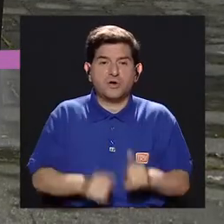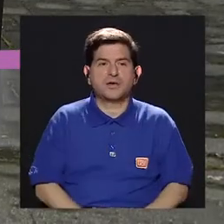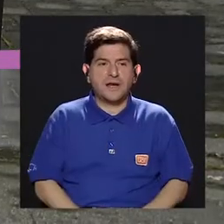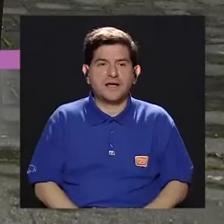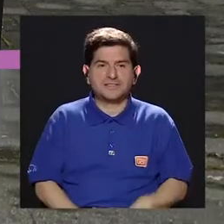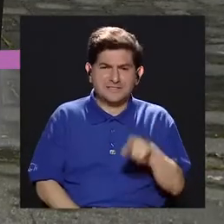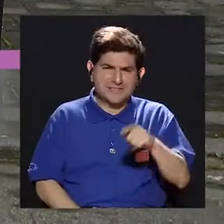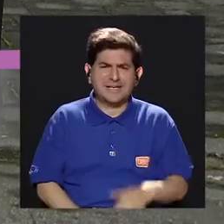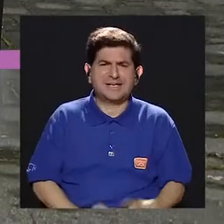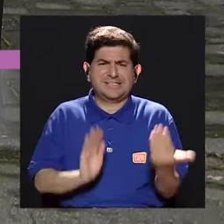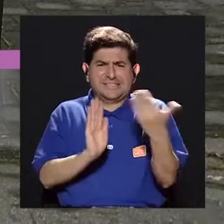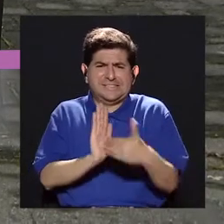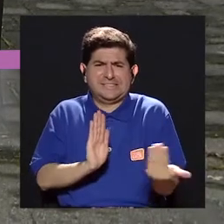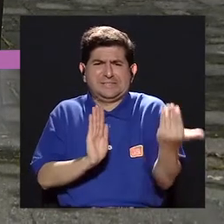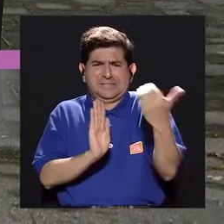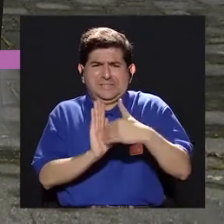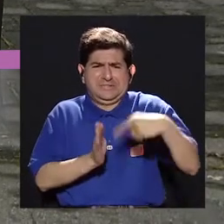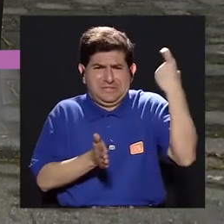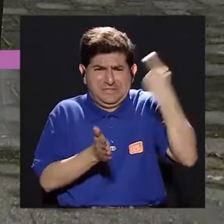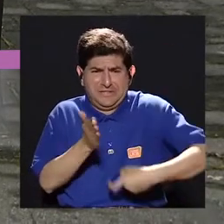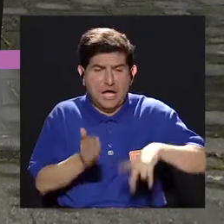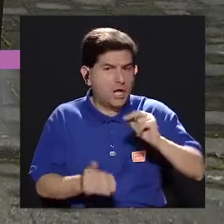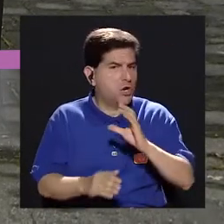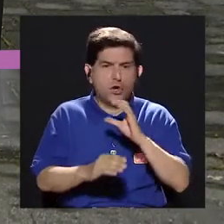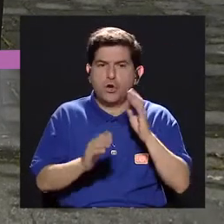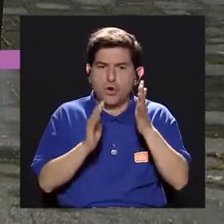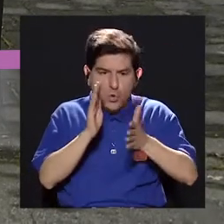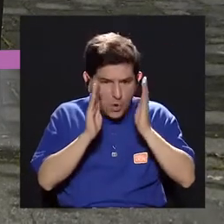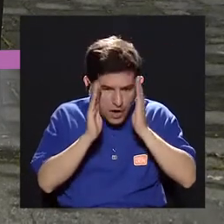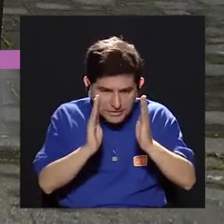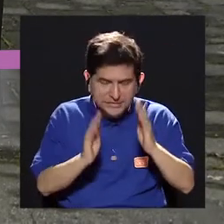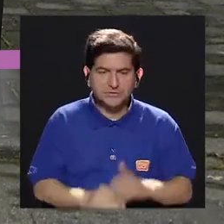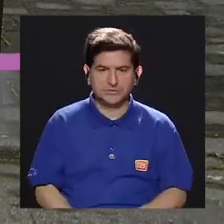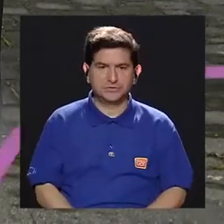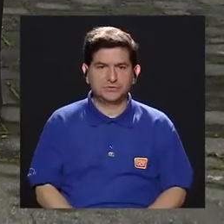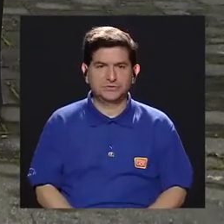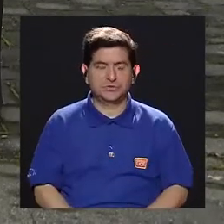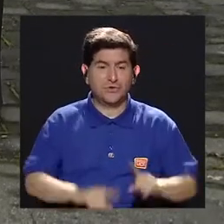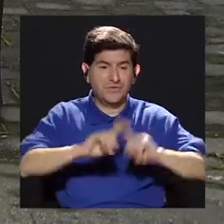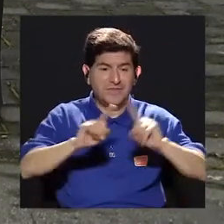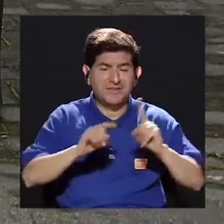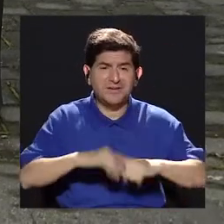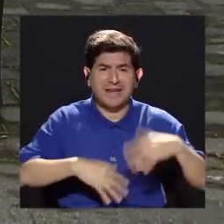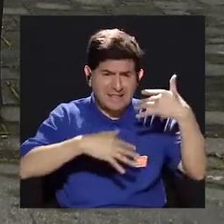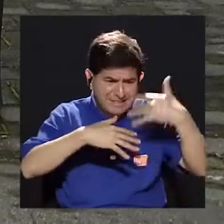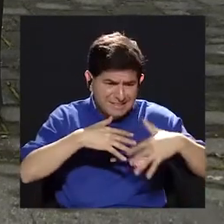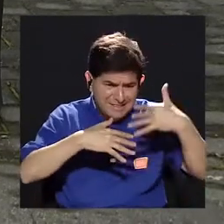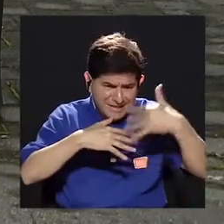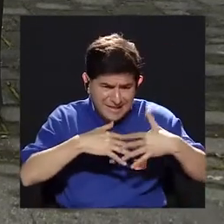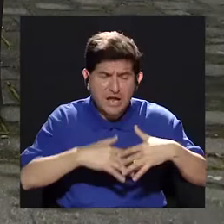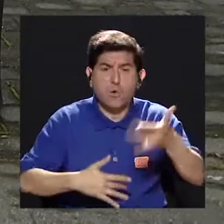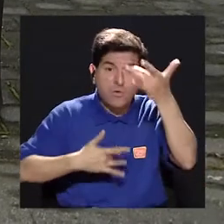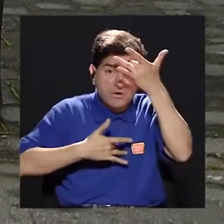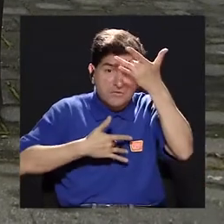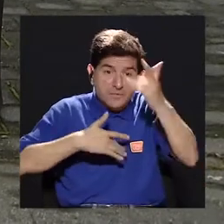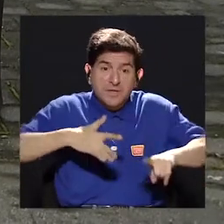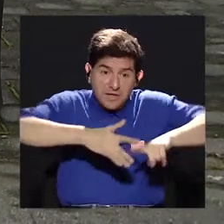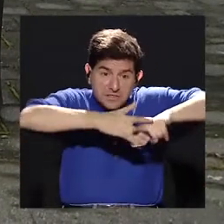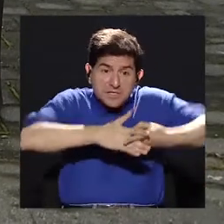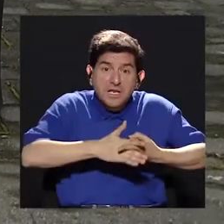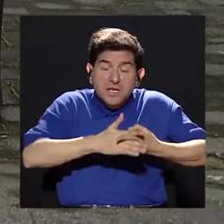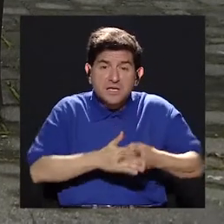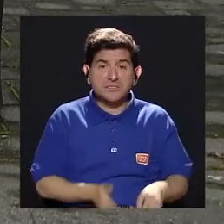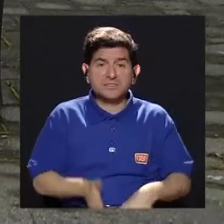llega a maltratarlos en vez de cuidarlos. Y muchas patologías y lesiones en el pie empiezan